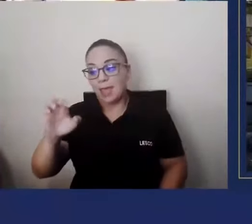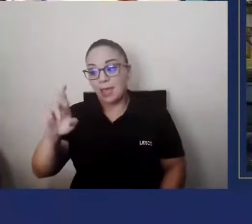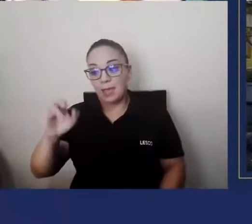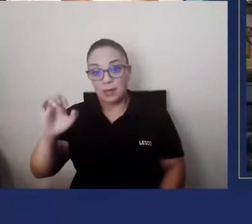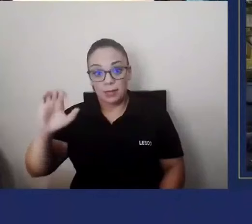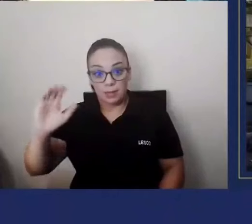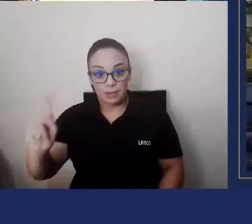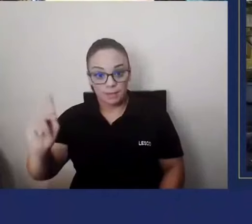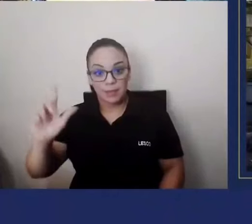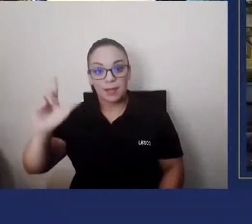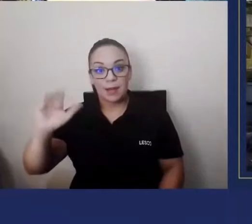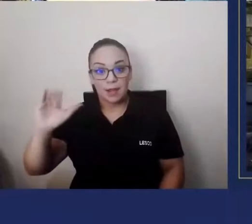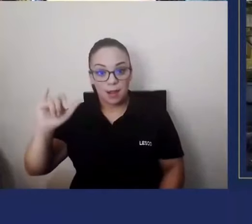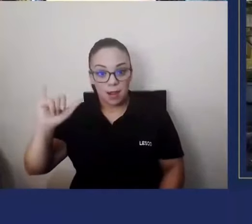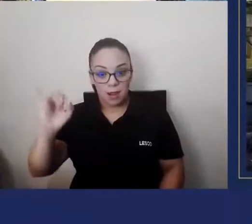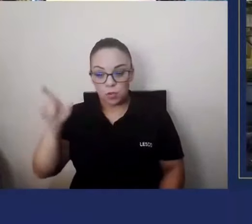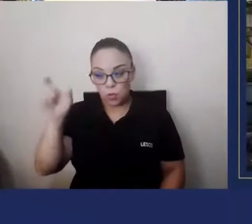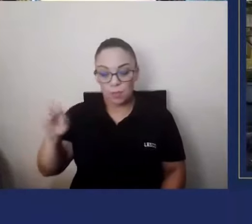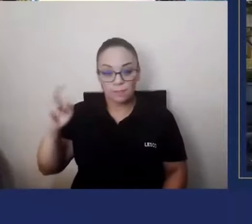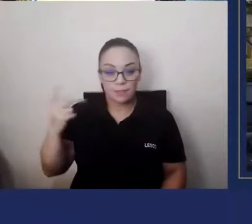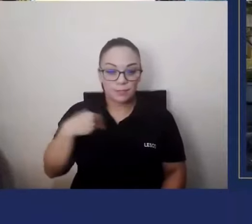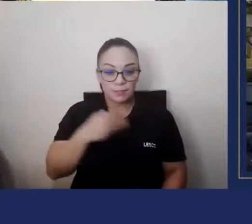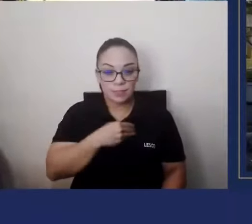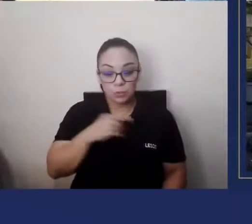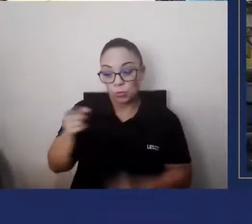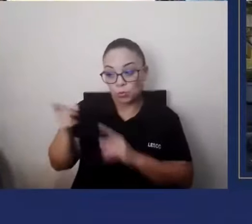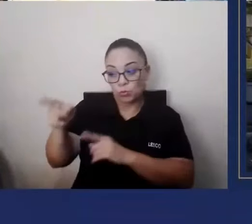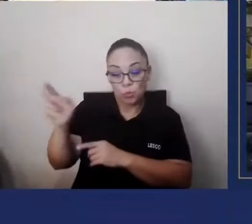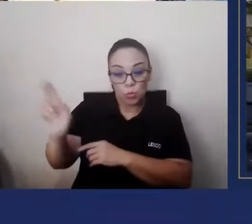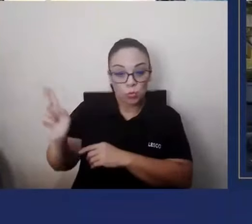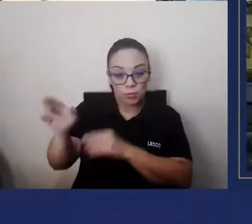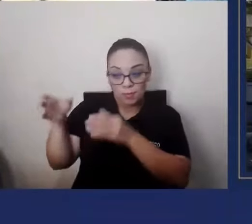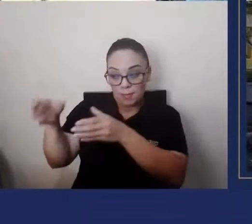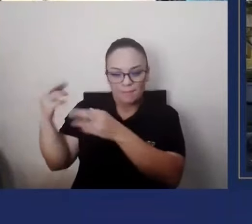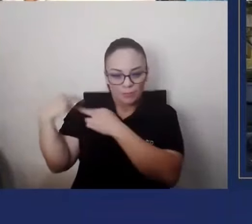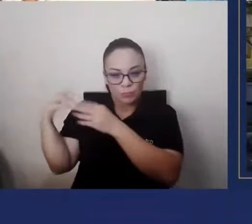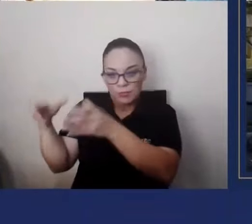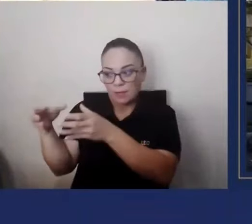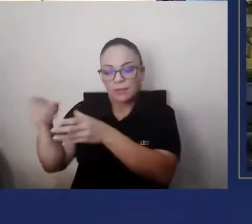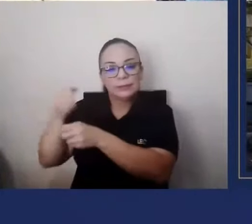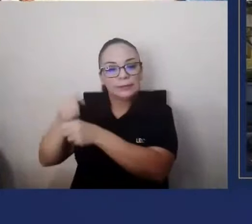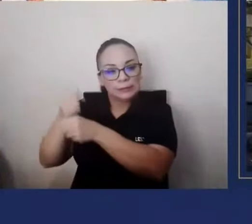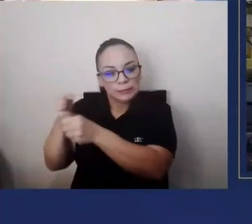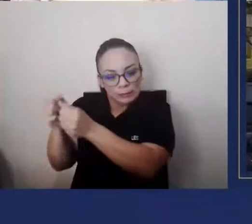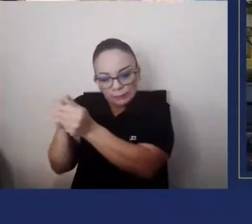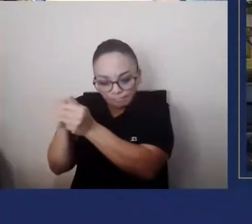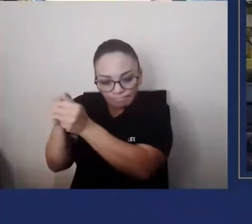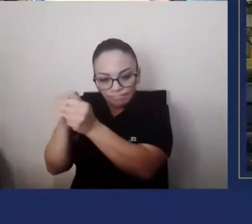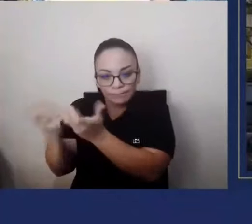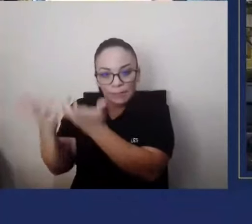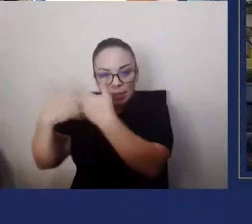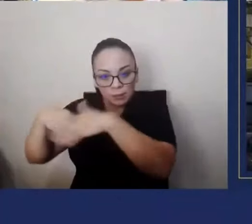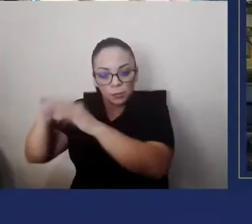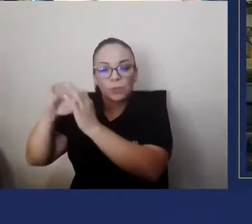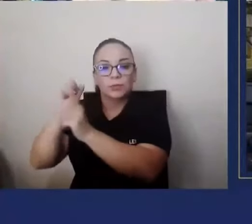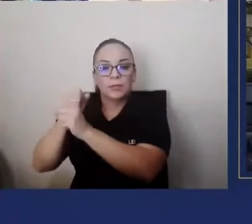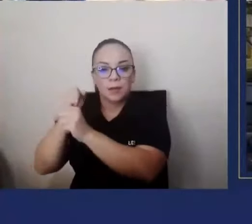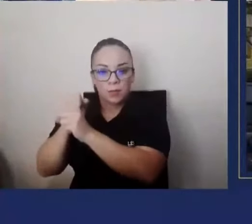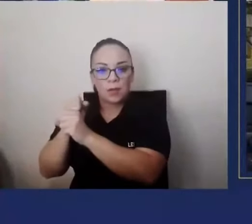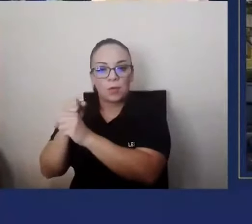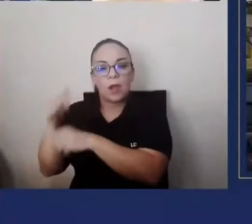su calidad de viceministro, ha venido haciendo una labor conjunta, articulada de trabajo, que ahora don